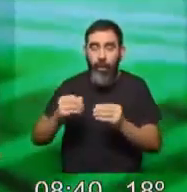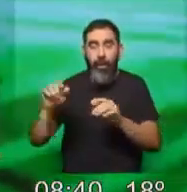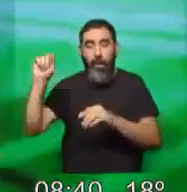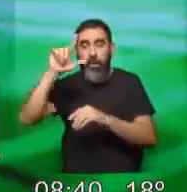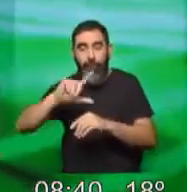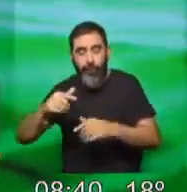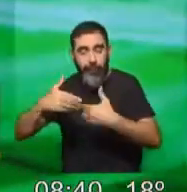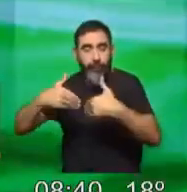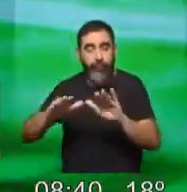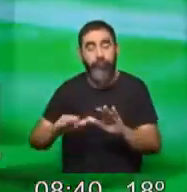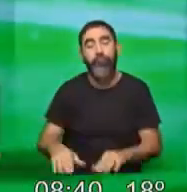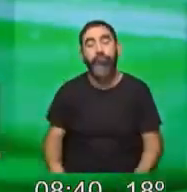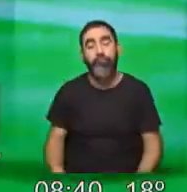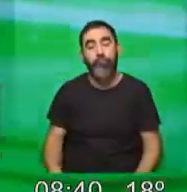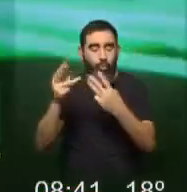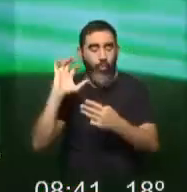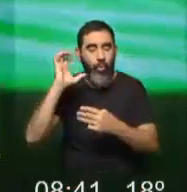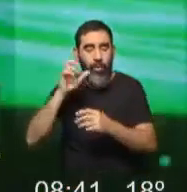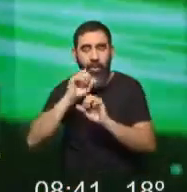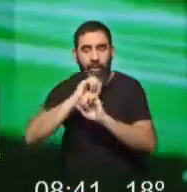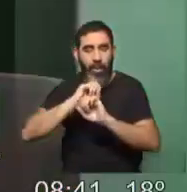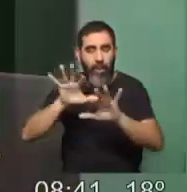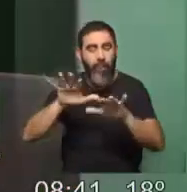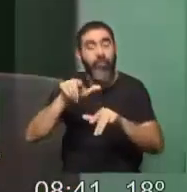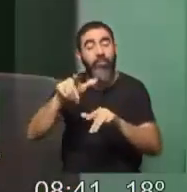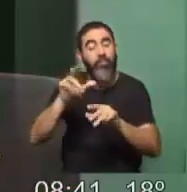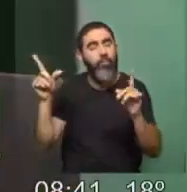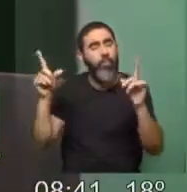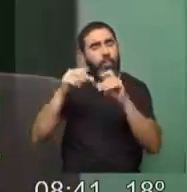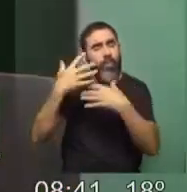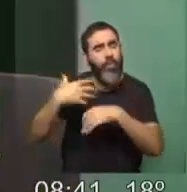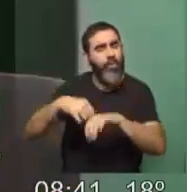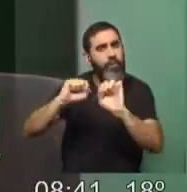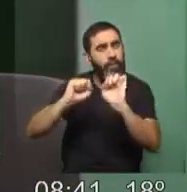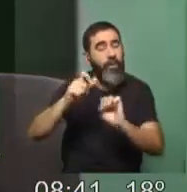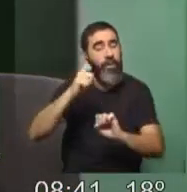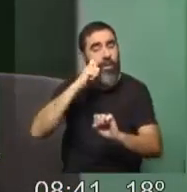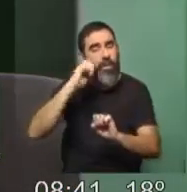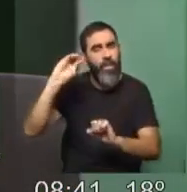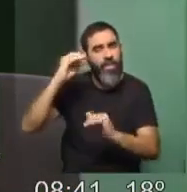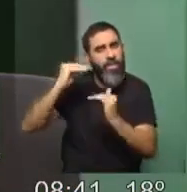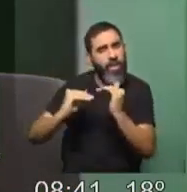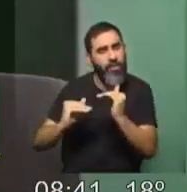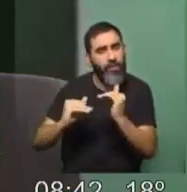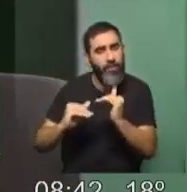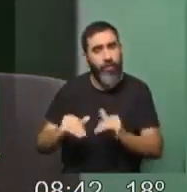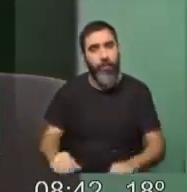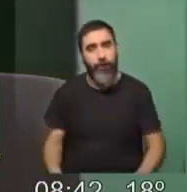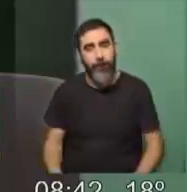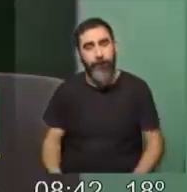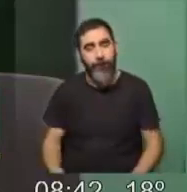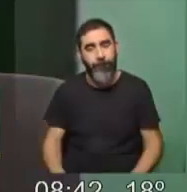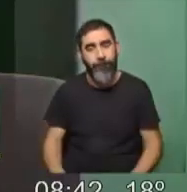la dejaron, o trabajar. Es muy difícil detectar en edades tempranas, sobre todo, Sí. cuando